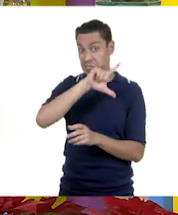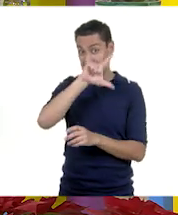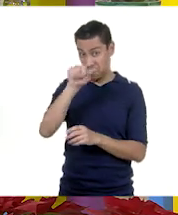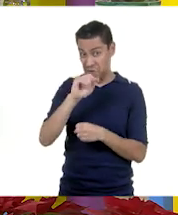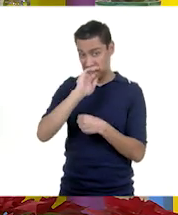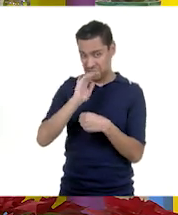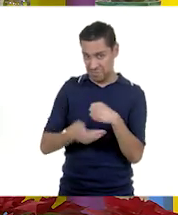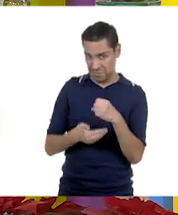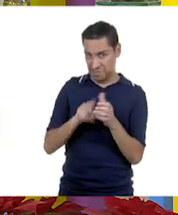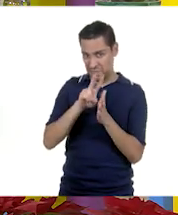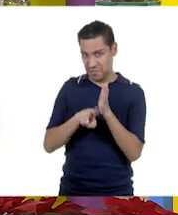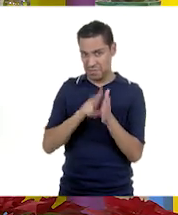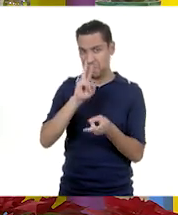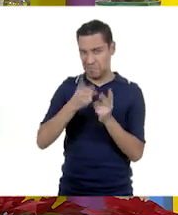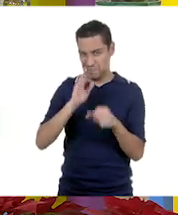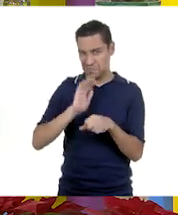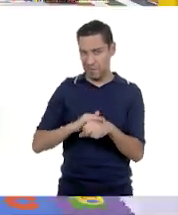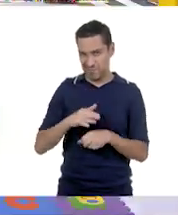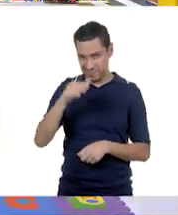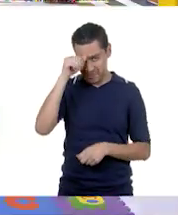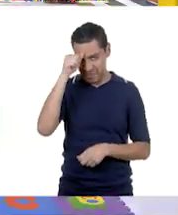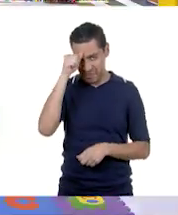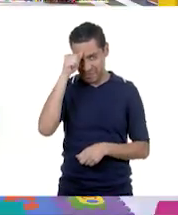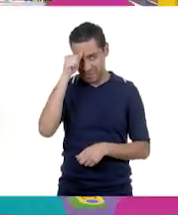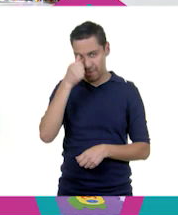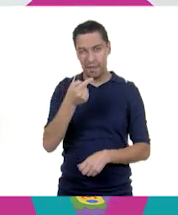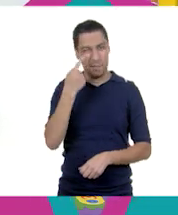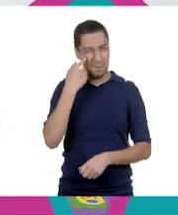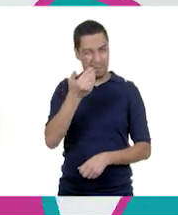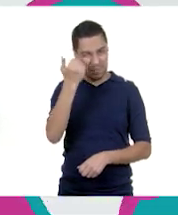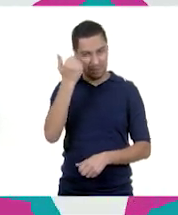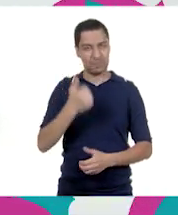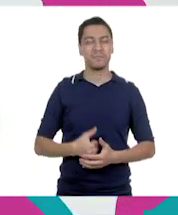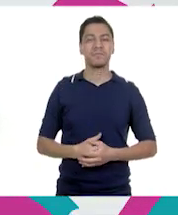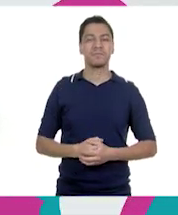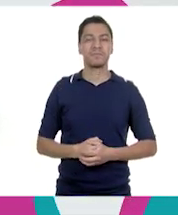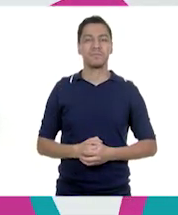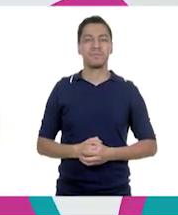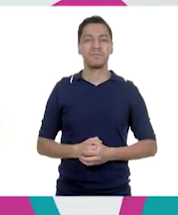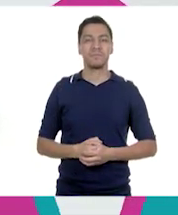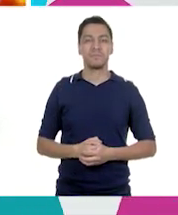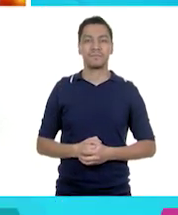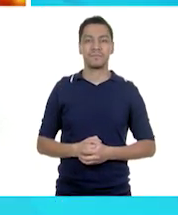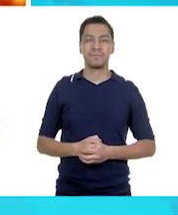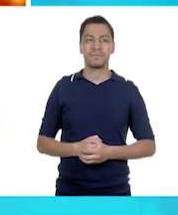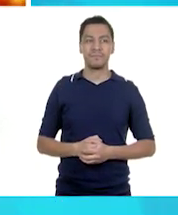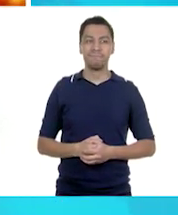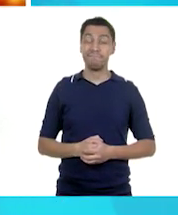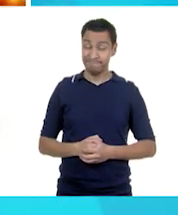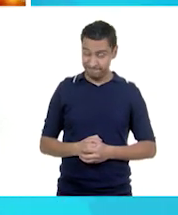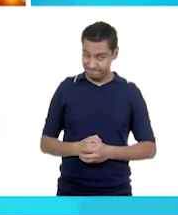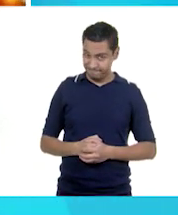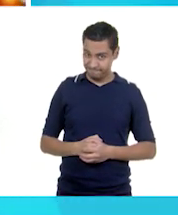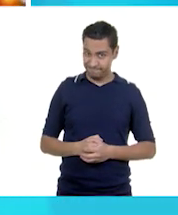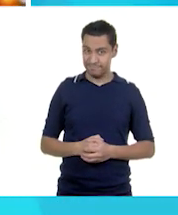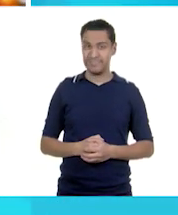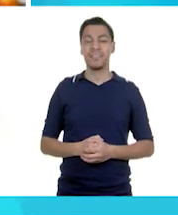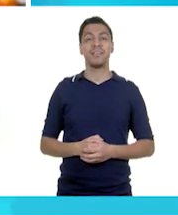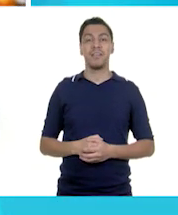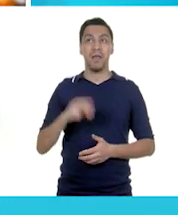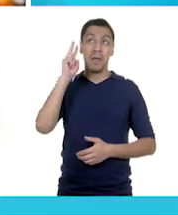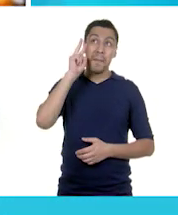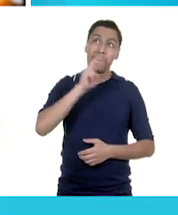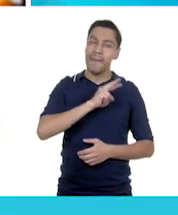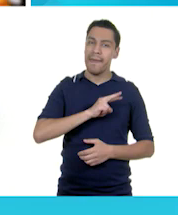regresando platicamos un poquito de esto. ¿Estás listo? Muy bien, pongamos mucha atención entonces. Bueno, amigos, ha sido un